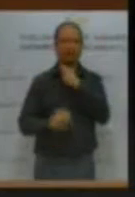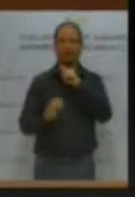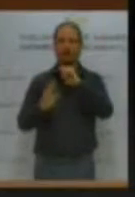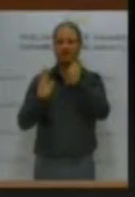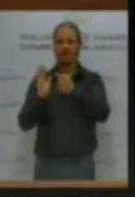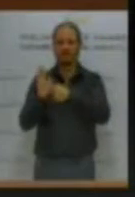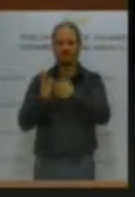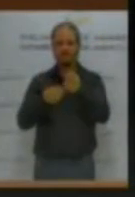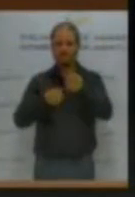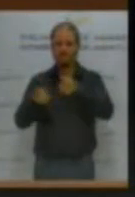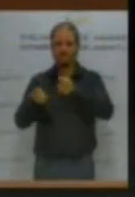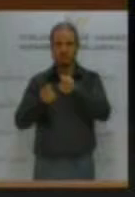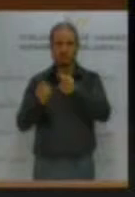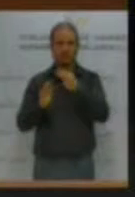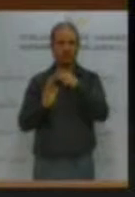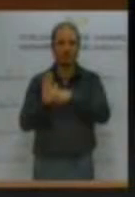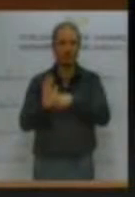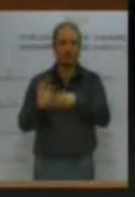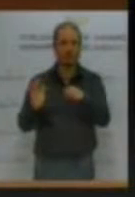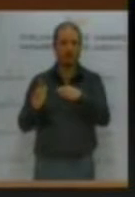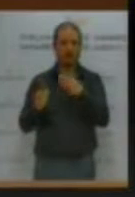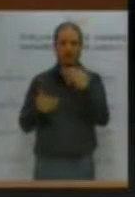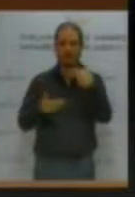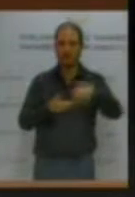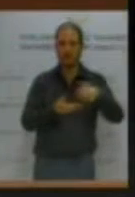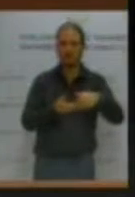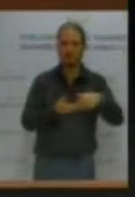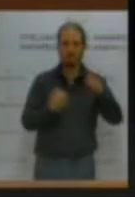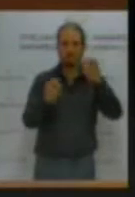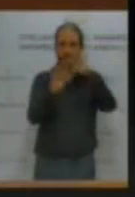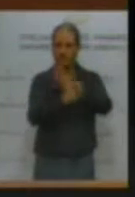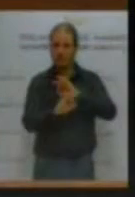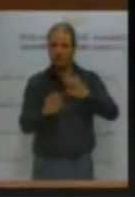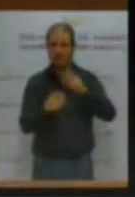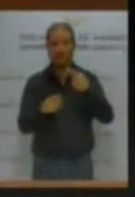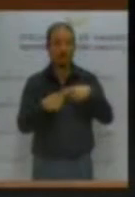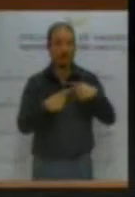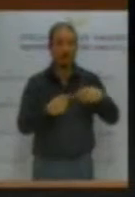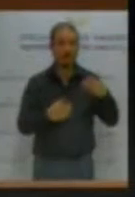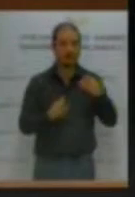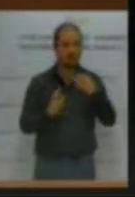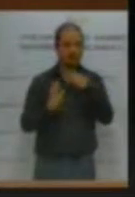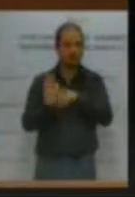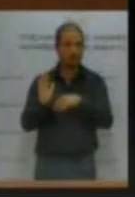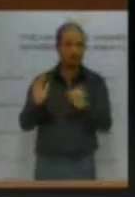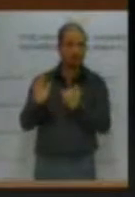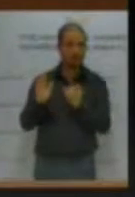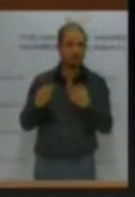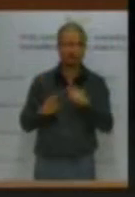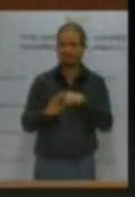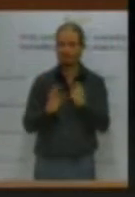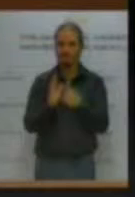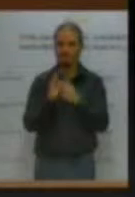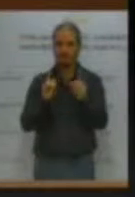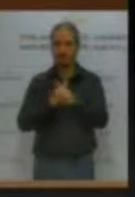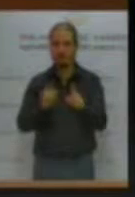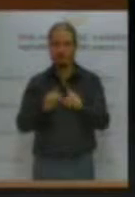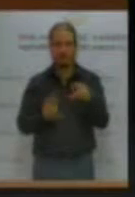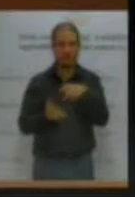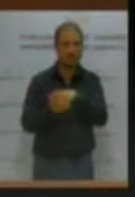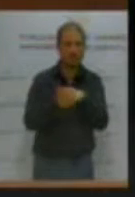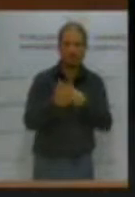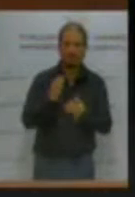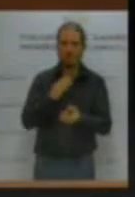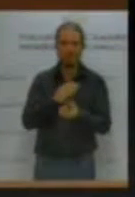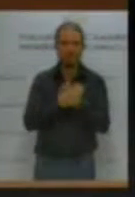prácticamente nada de lo que se le pedía, y lo que regula lo hace de manera inconcreta, generando incertidumbres y dudas en todos